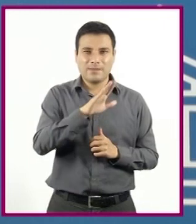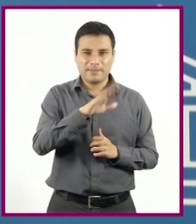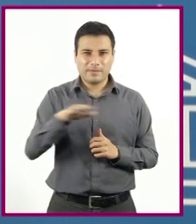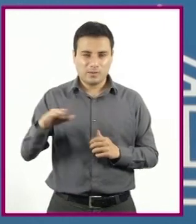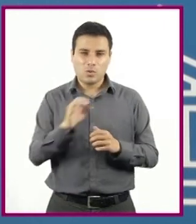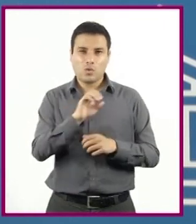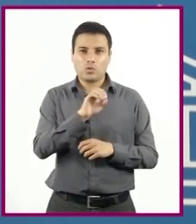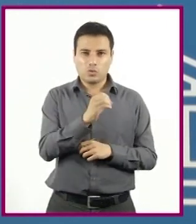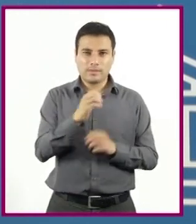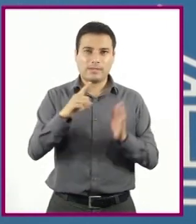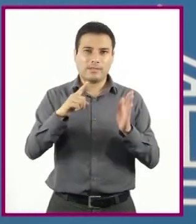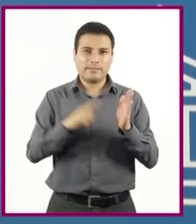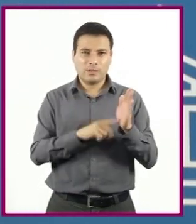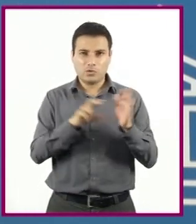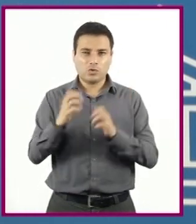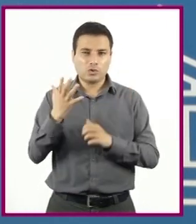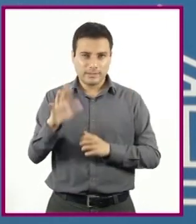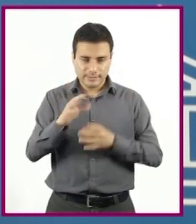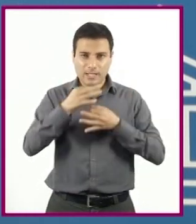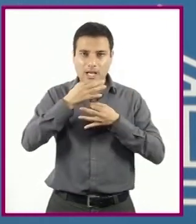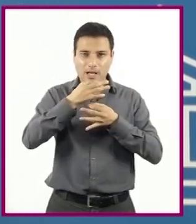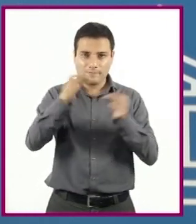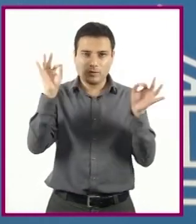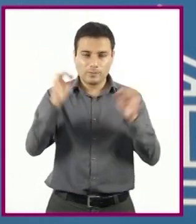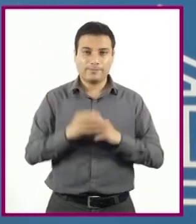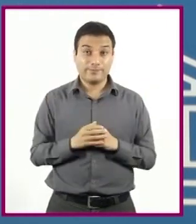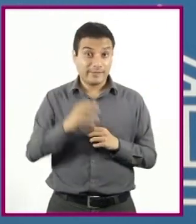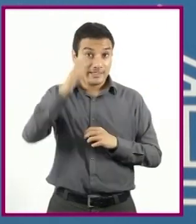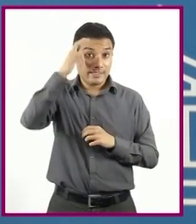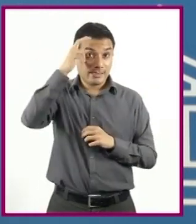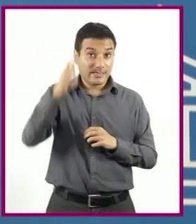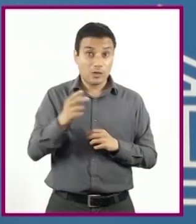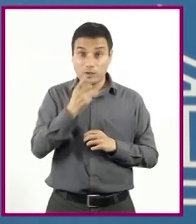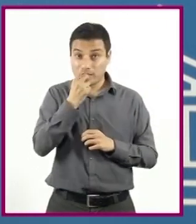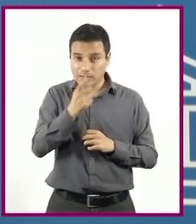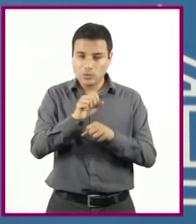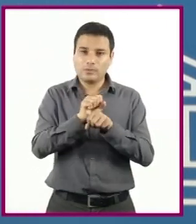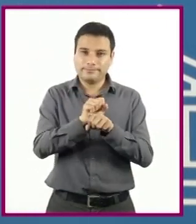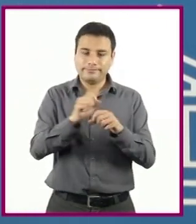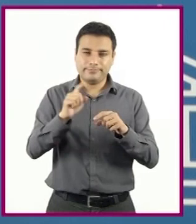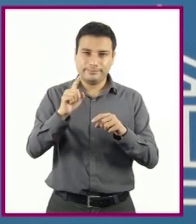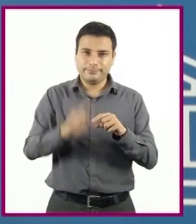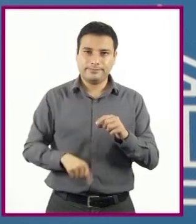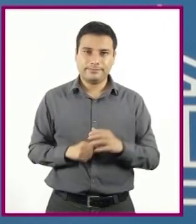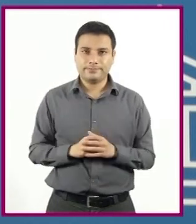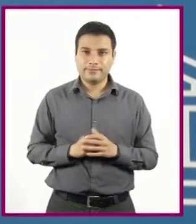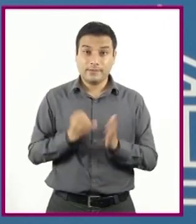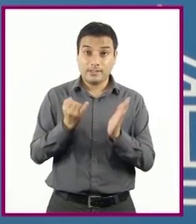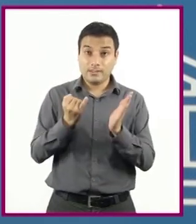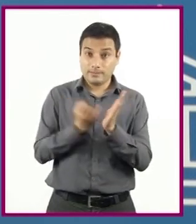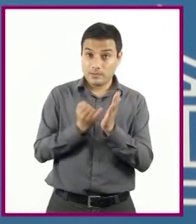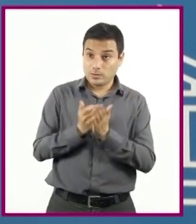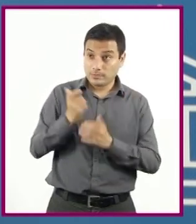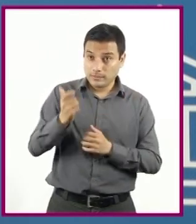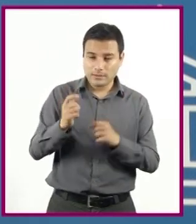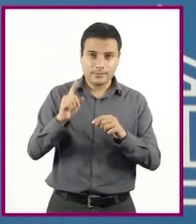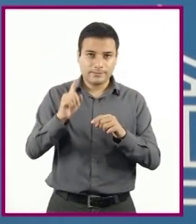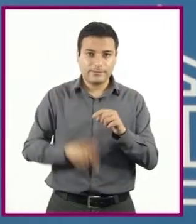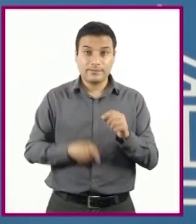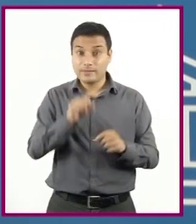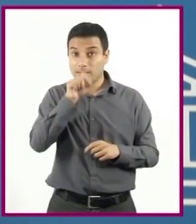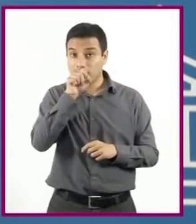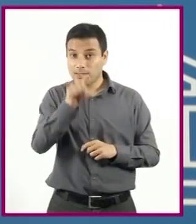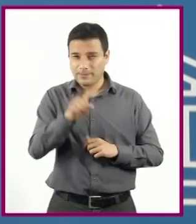de 1810 respectivamente, donde decretó la abolición de la esclavitud, del tributo indígena, de los